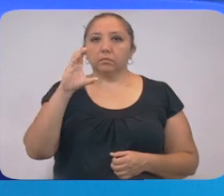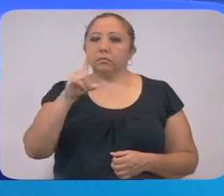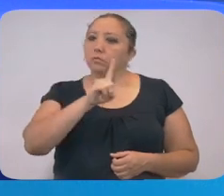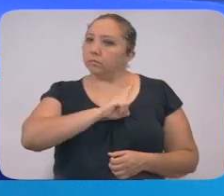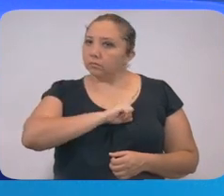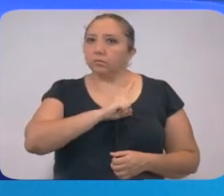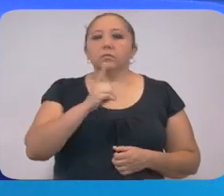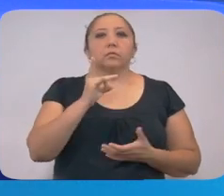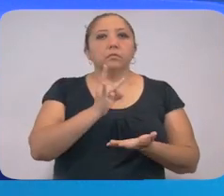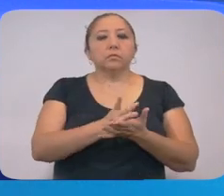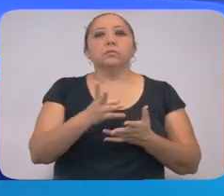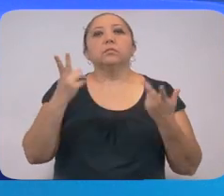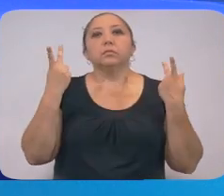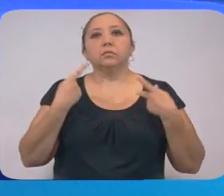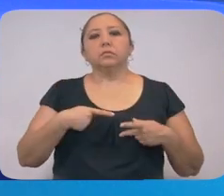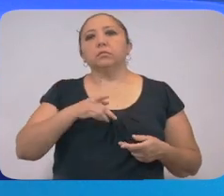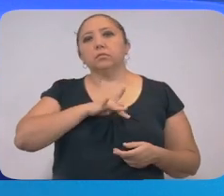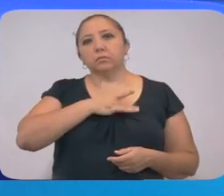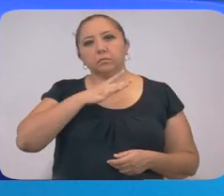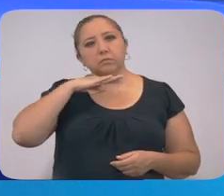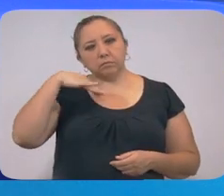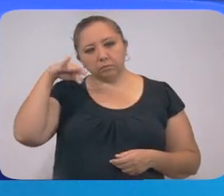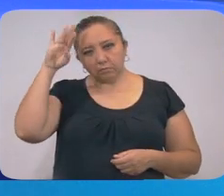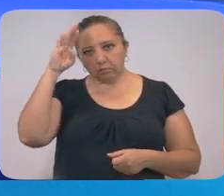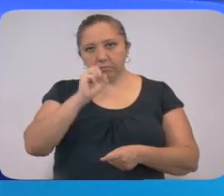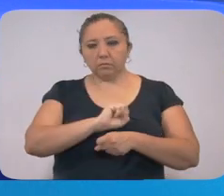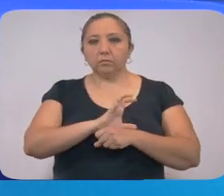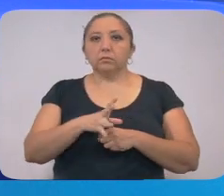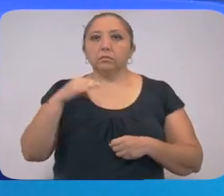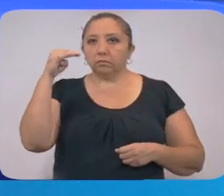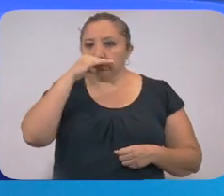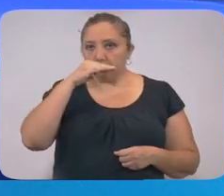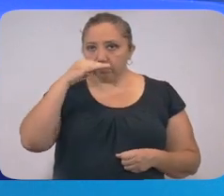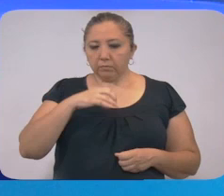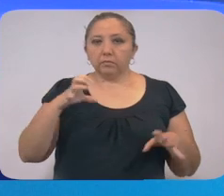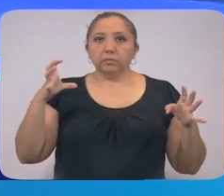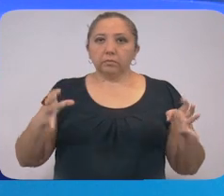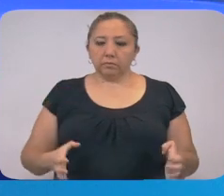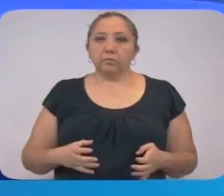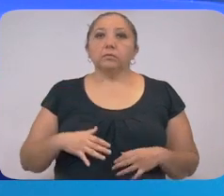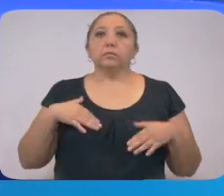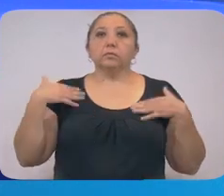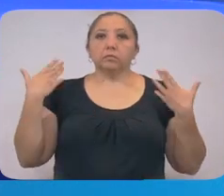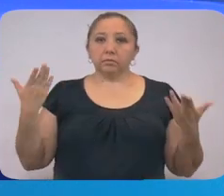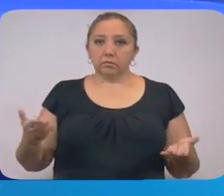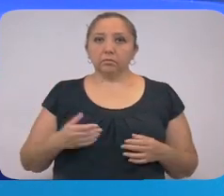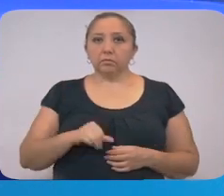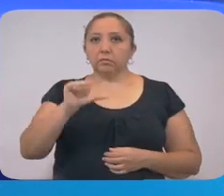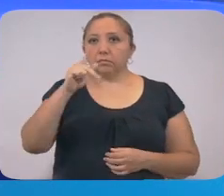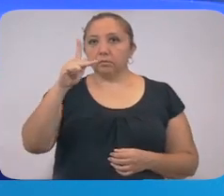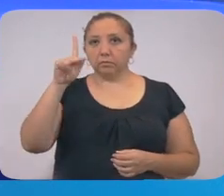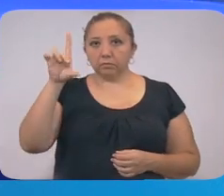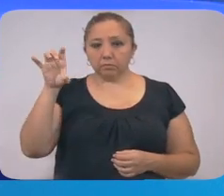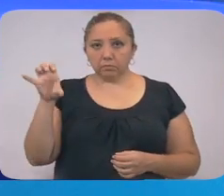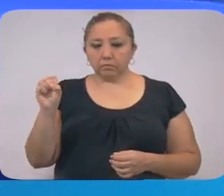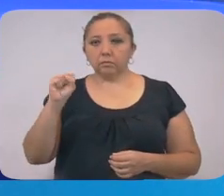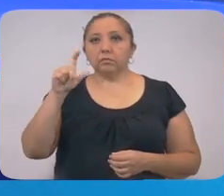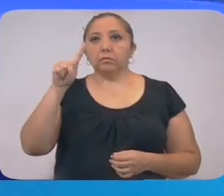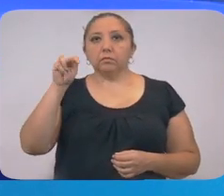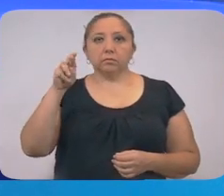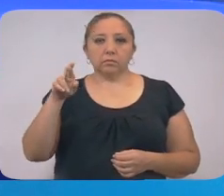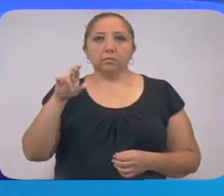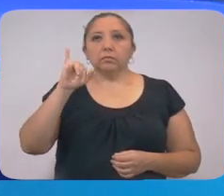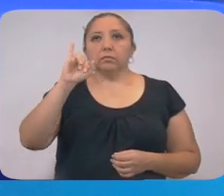uso único y exclusivo de quienes presentan síntomas de coronavirus. Es gratis y se encuentra disponible para su descarga en Apple Store para